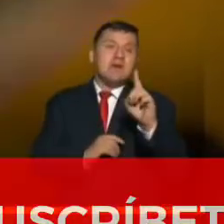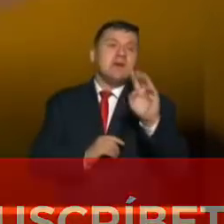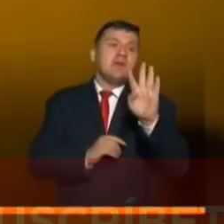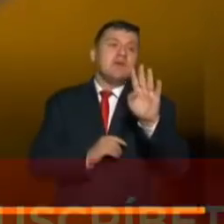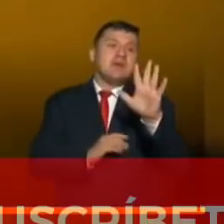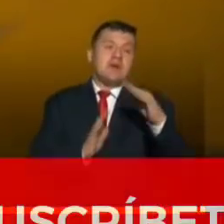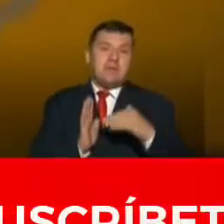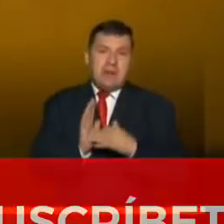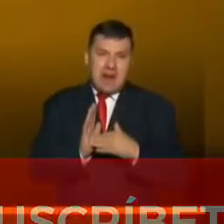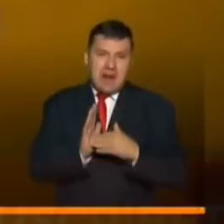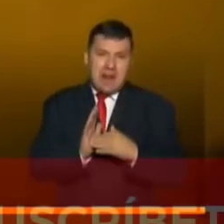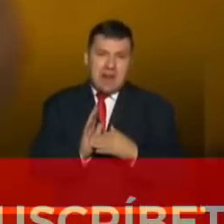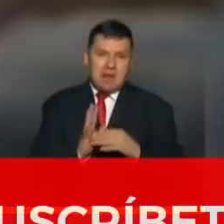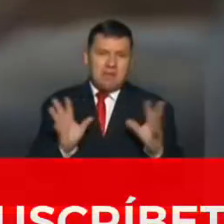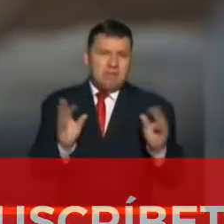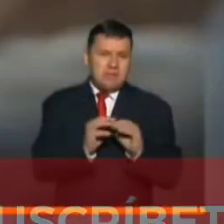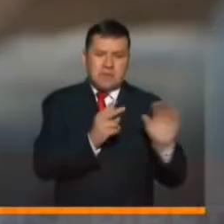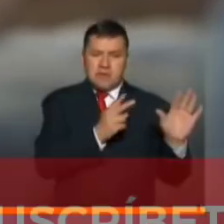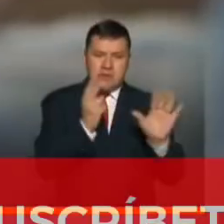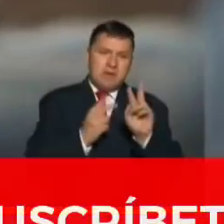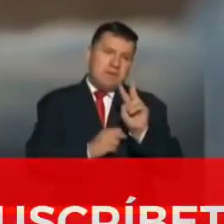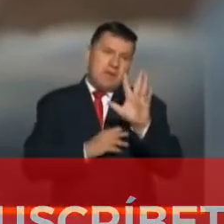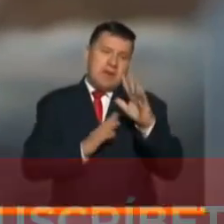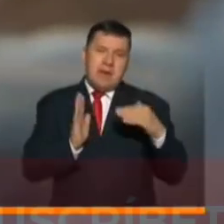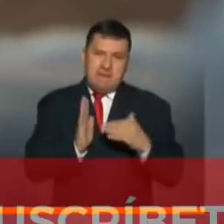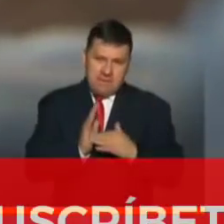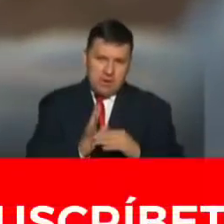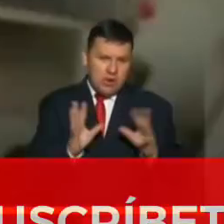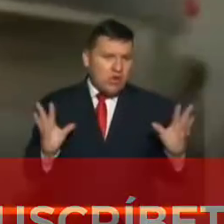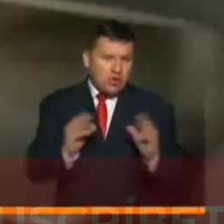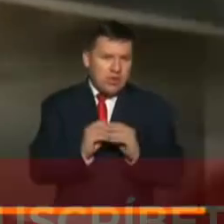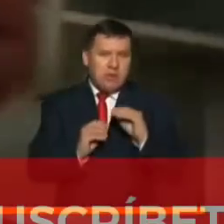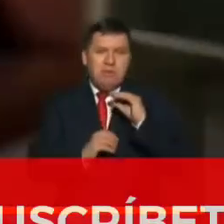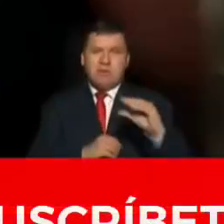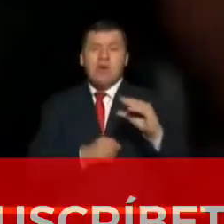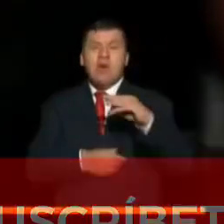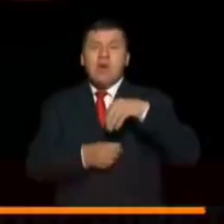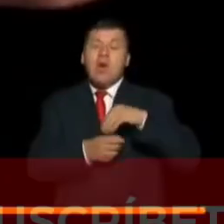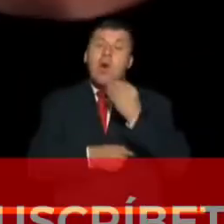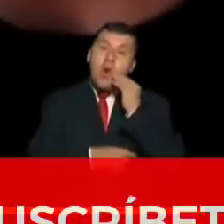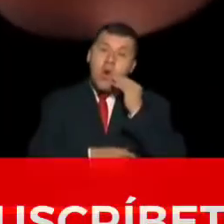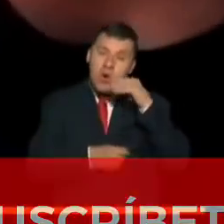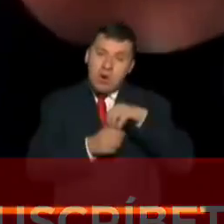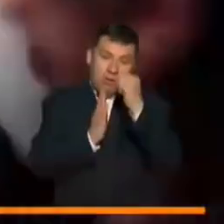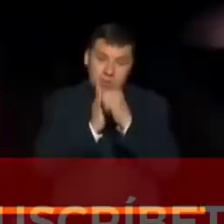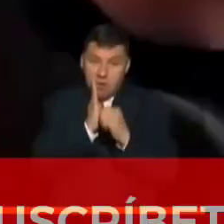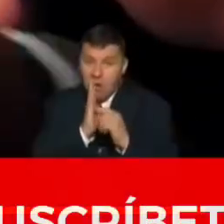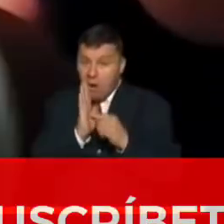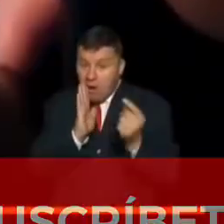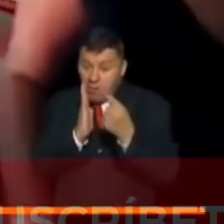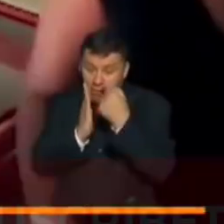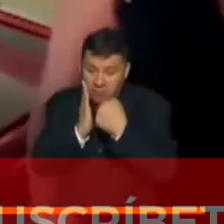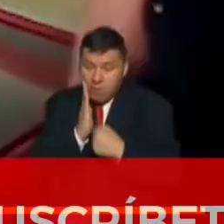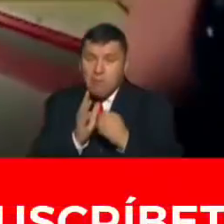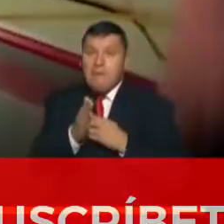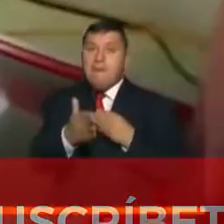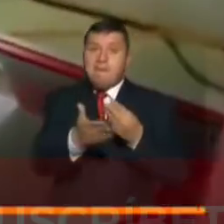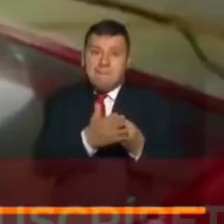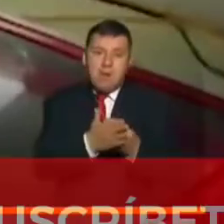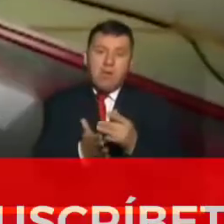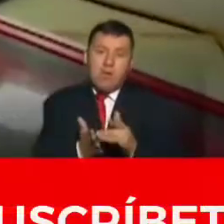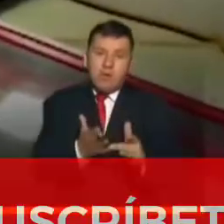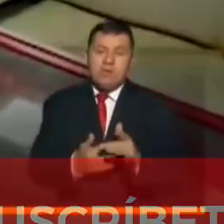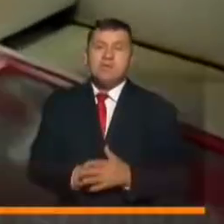mil pesos, 725 mil pesos en total para cada hogar participante del programa, sumado a los pagos